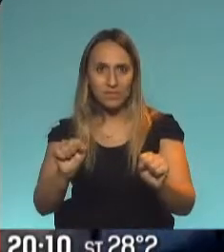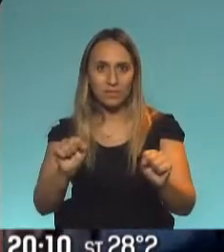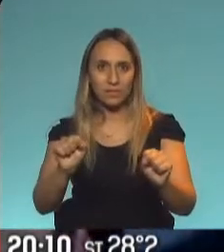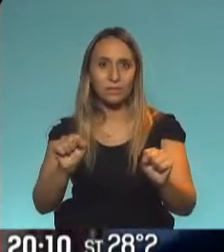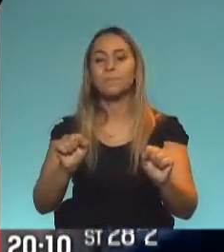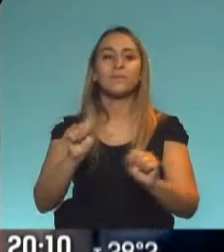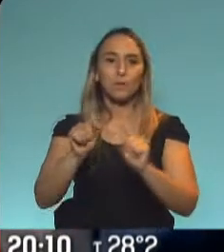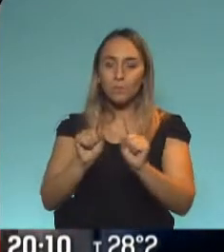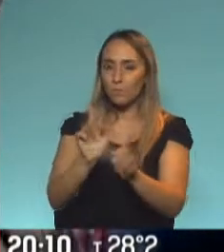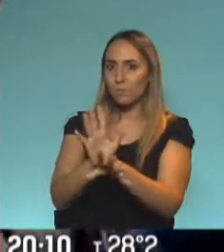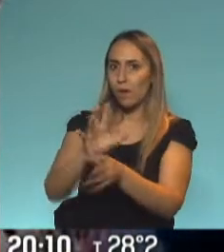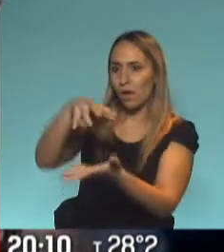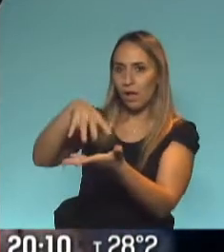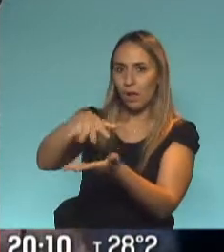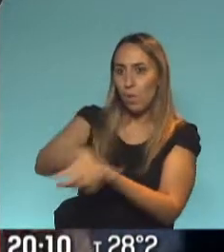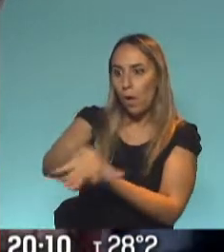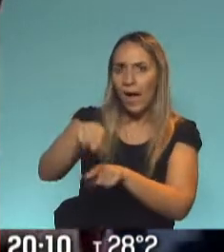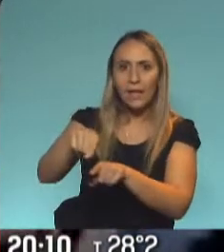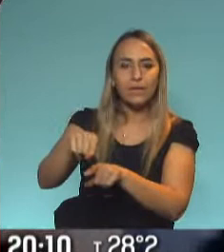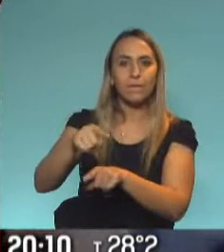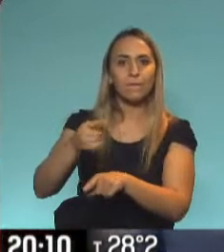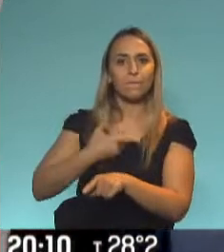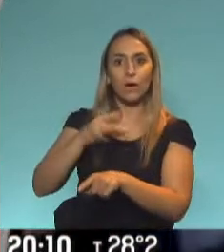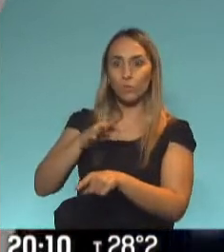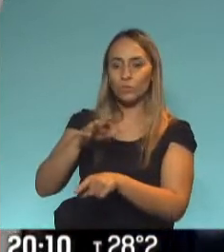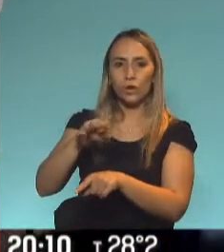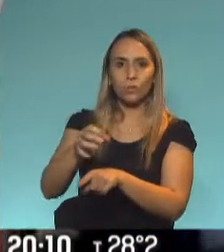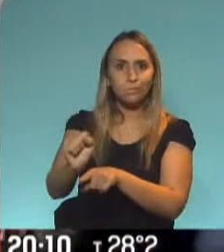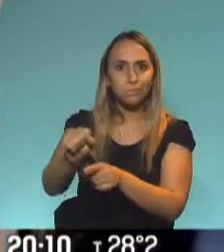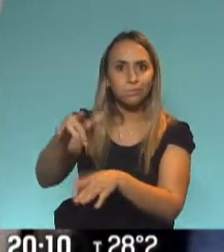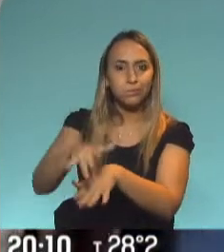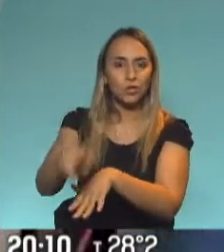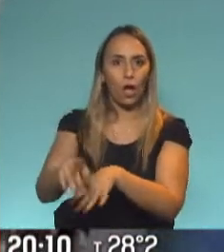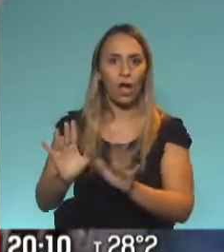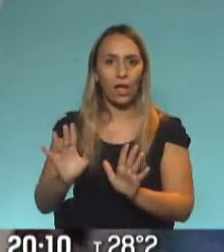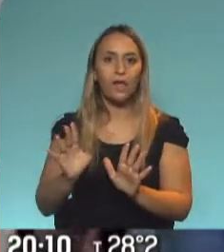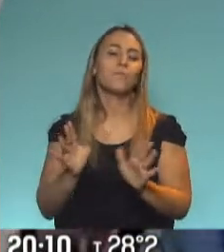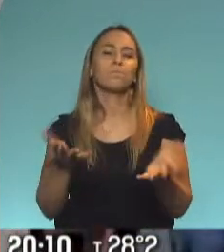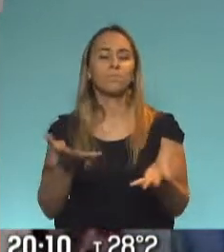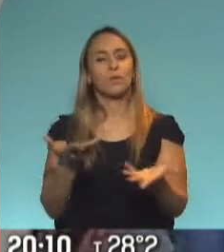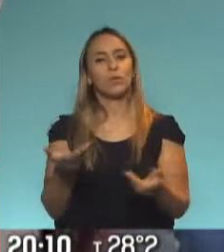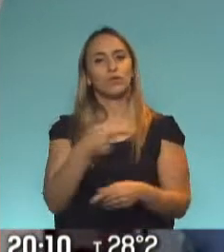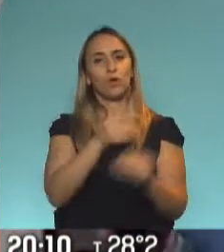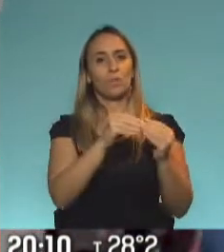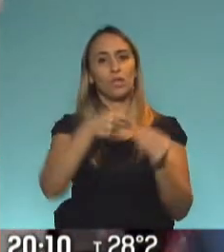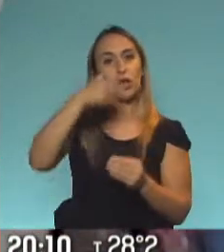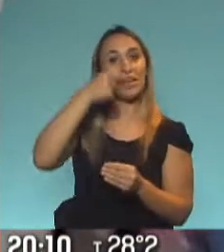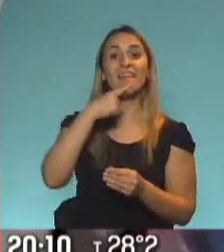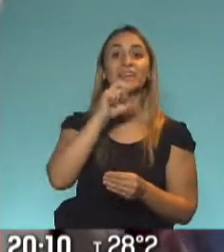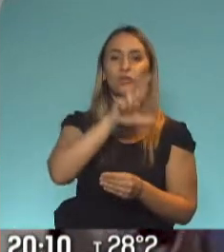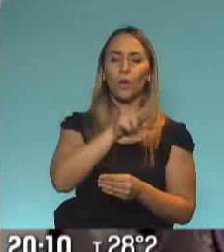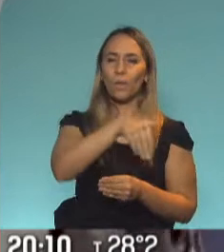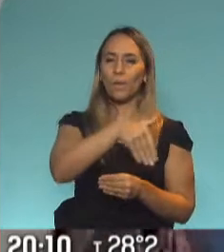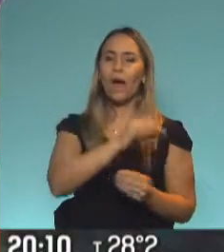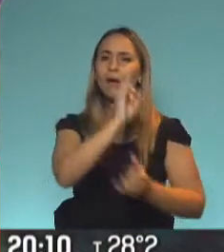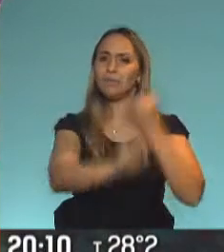por allí había pasado en las últimas horas de su vida. Néstor Espósito nos va a actualizar el tema, nos va a actualizar una causa que no debe quedar